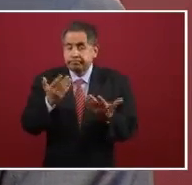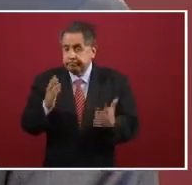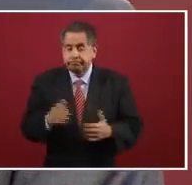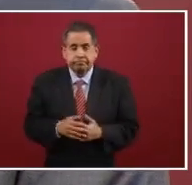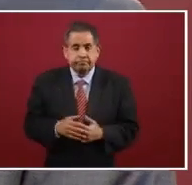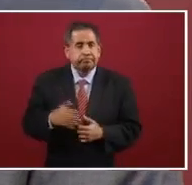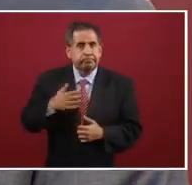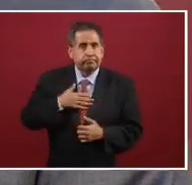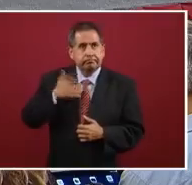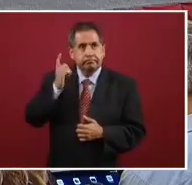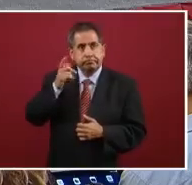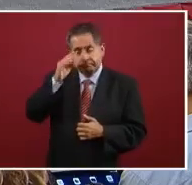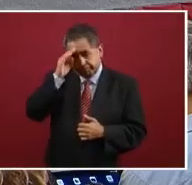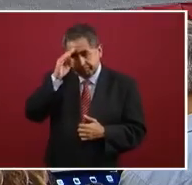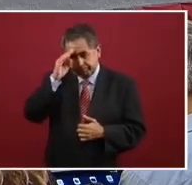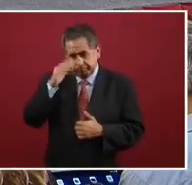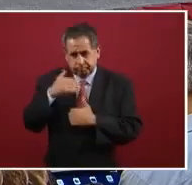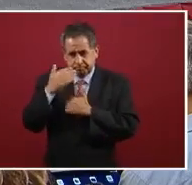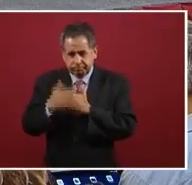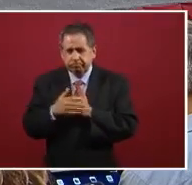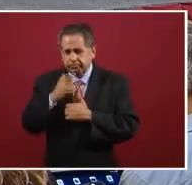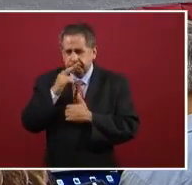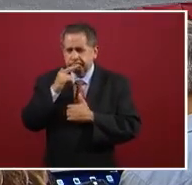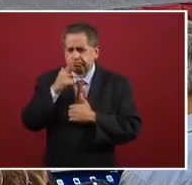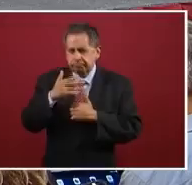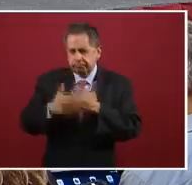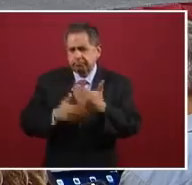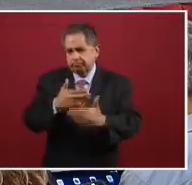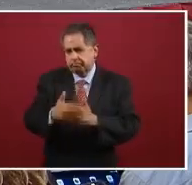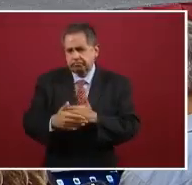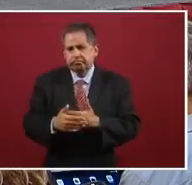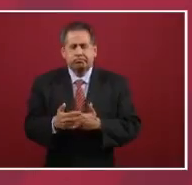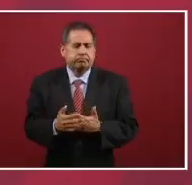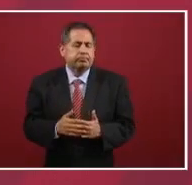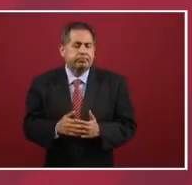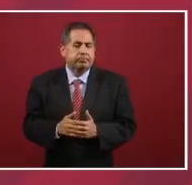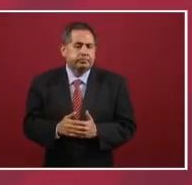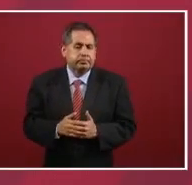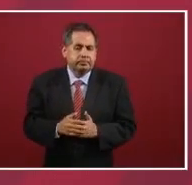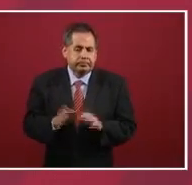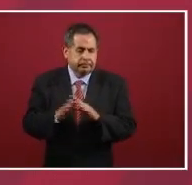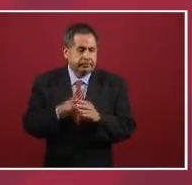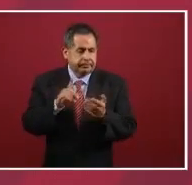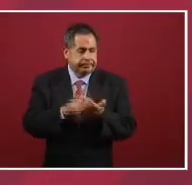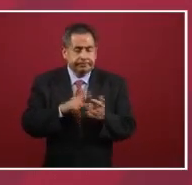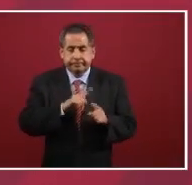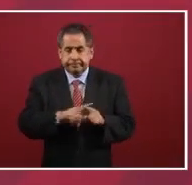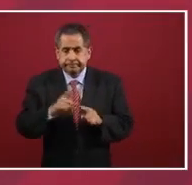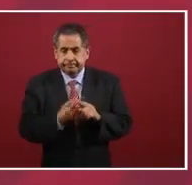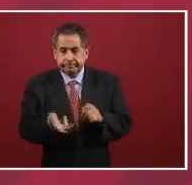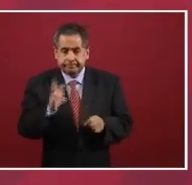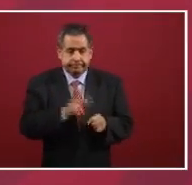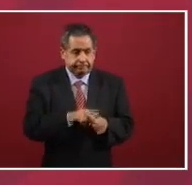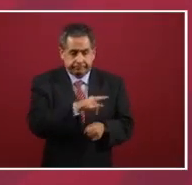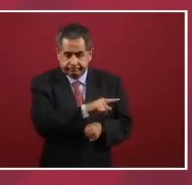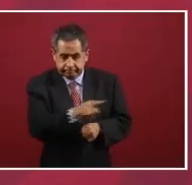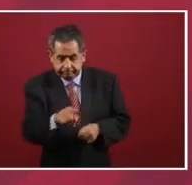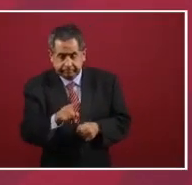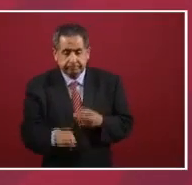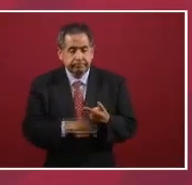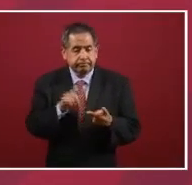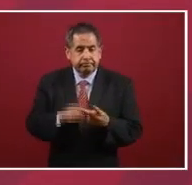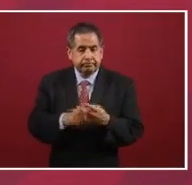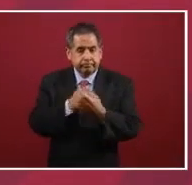que vamos a mejorar mucho en todos los servicios educativos y